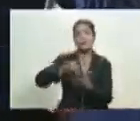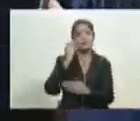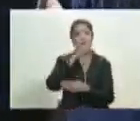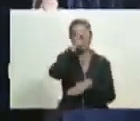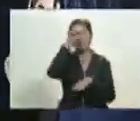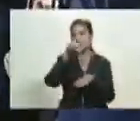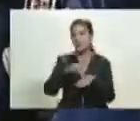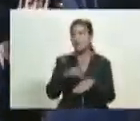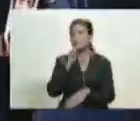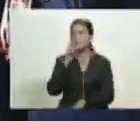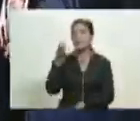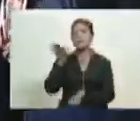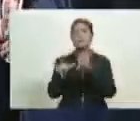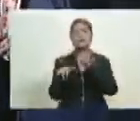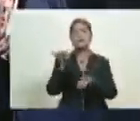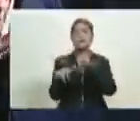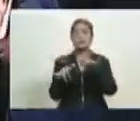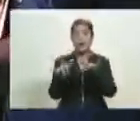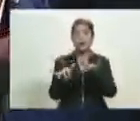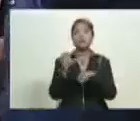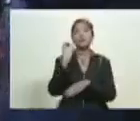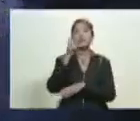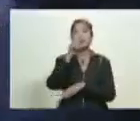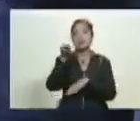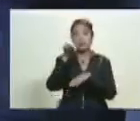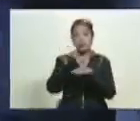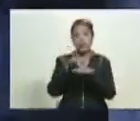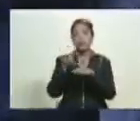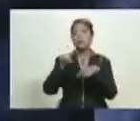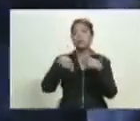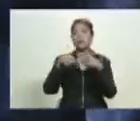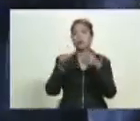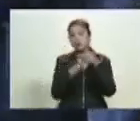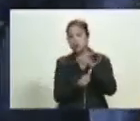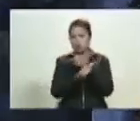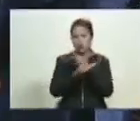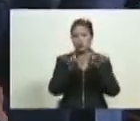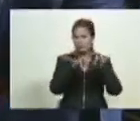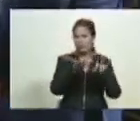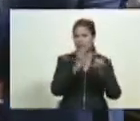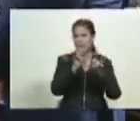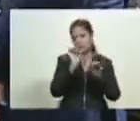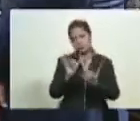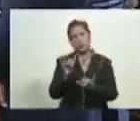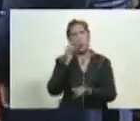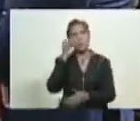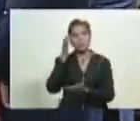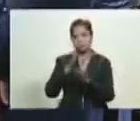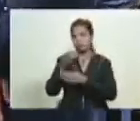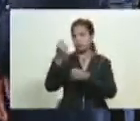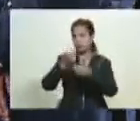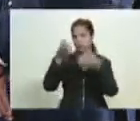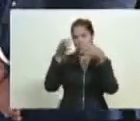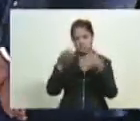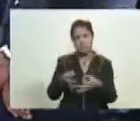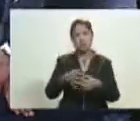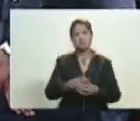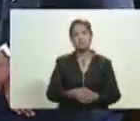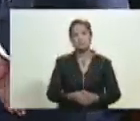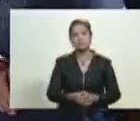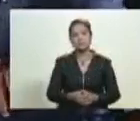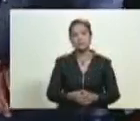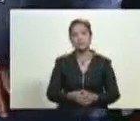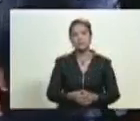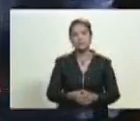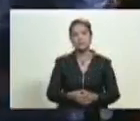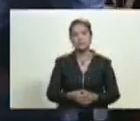como secretario de la Asamblea, subsecretario y luego secretario. Un verdadero hombre de bien. Y para